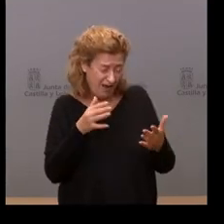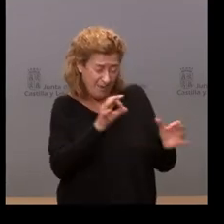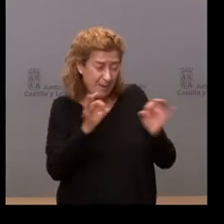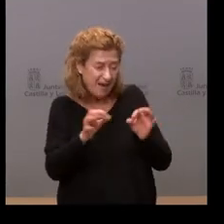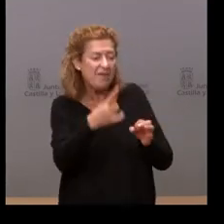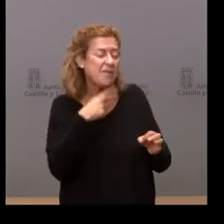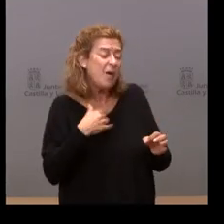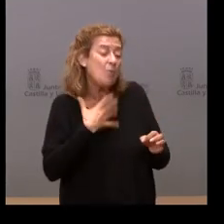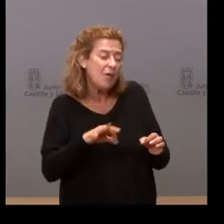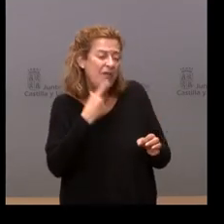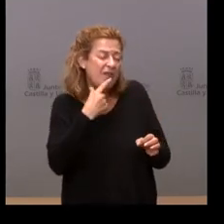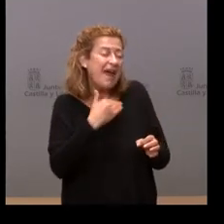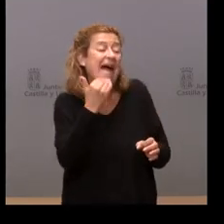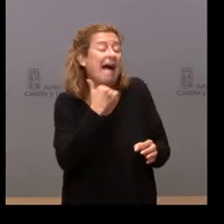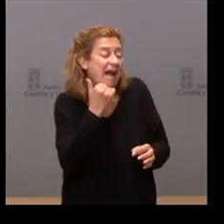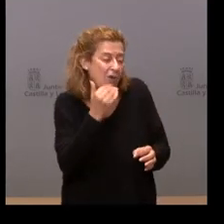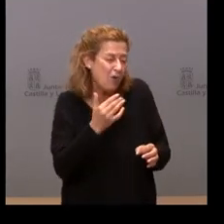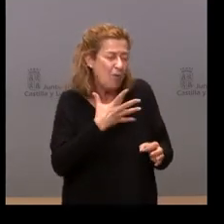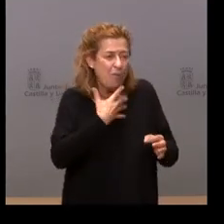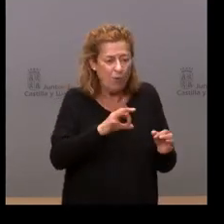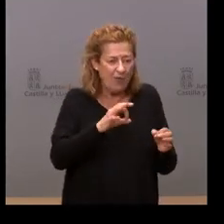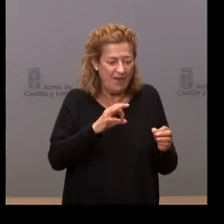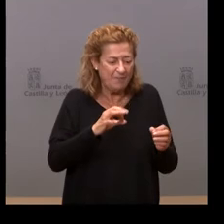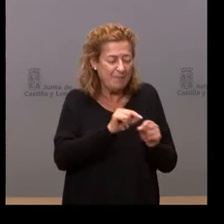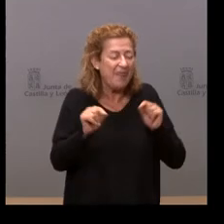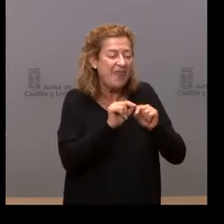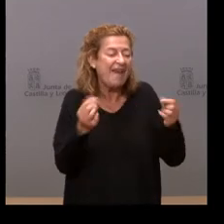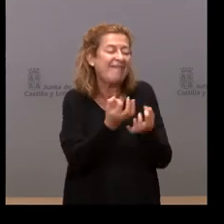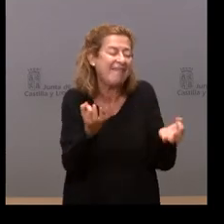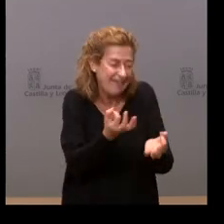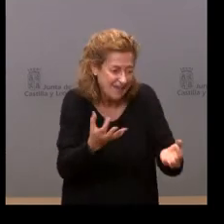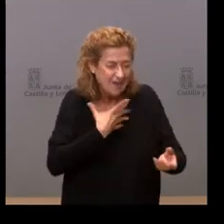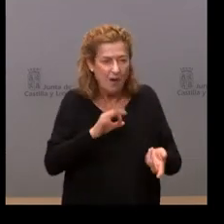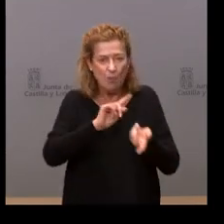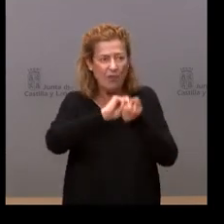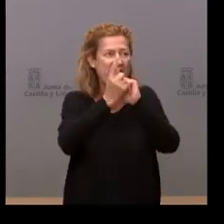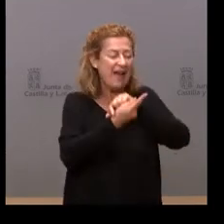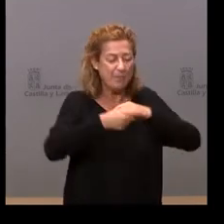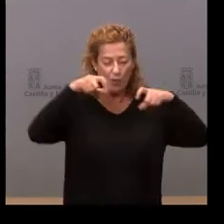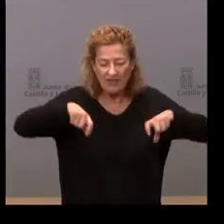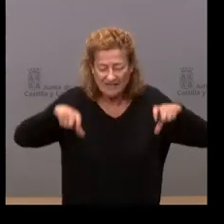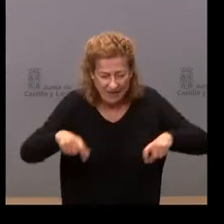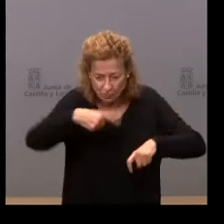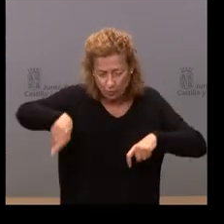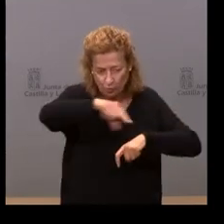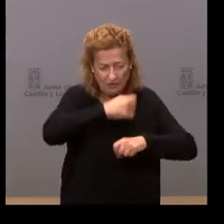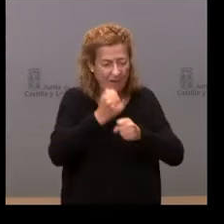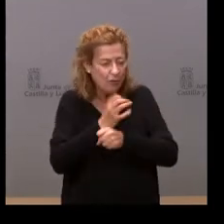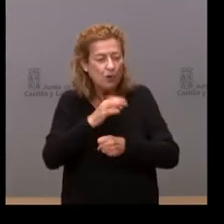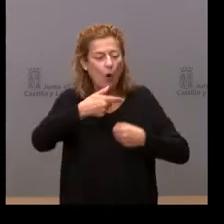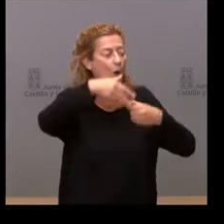avanzar qué medidas se podrían contemplar si se podrían contemplar cambios de descanso suspensión de vacaciones